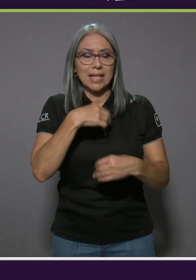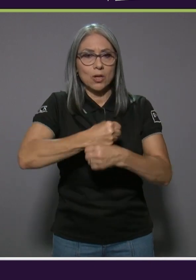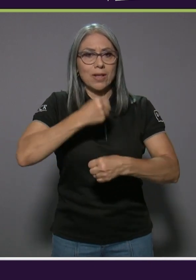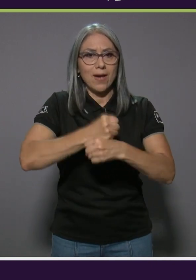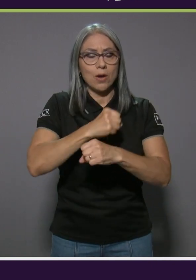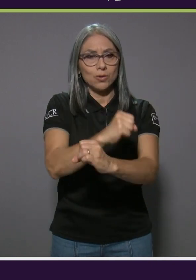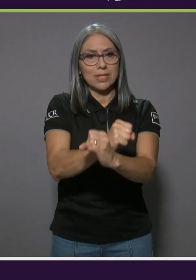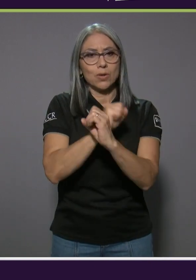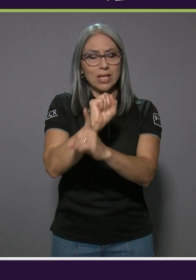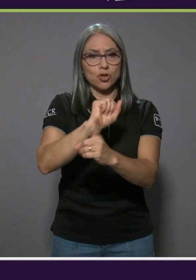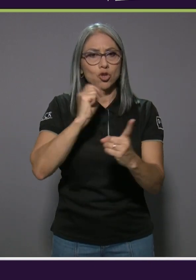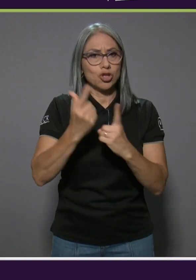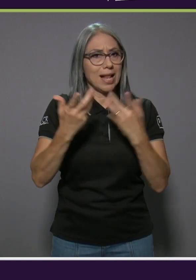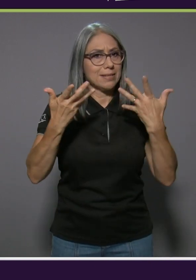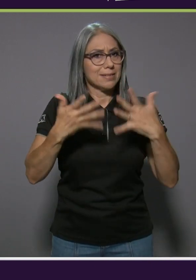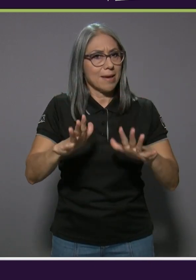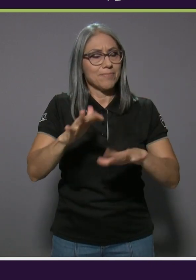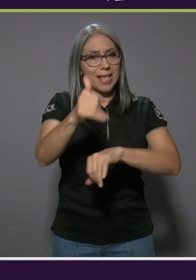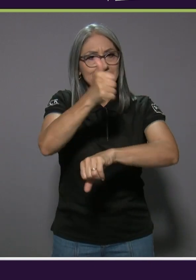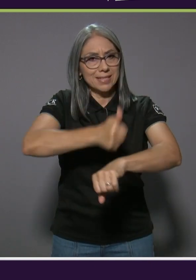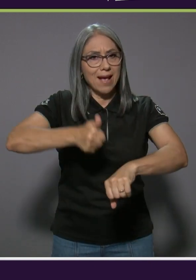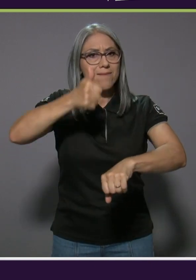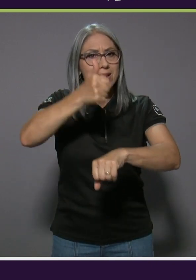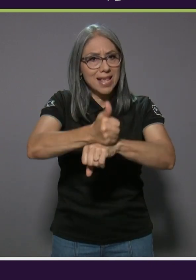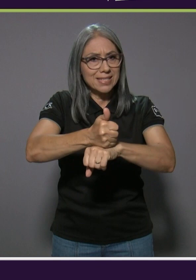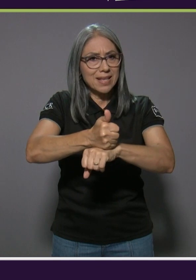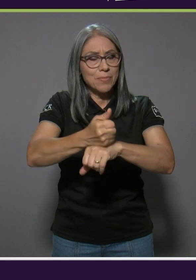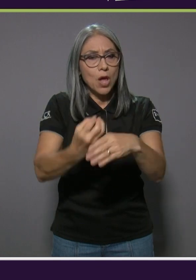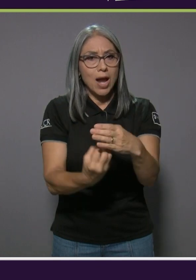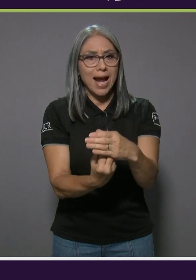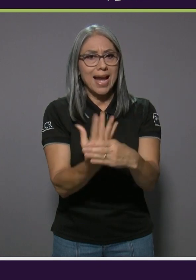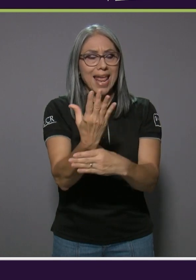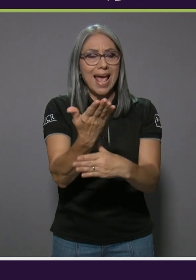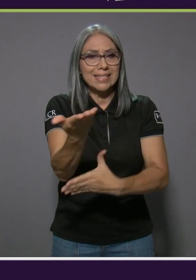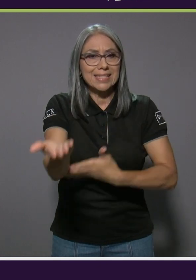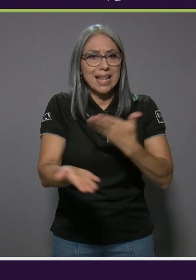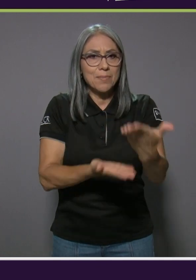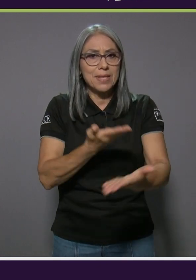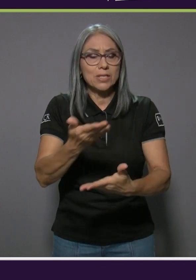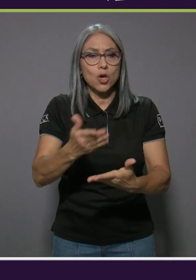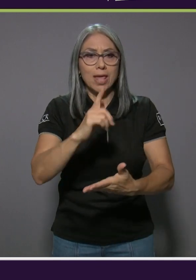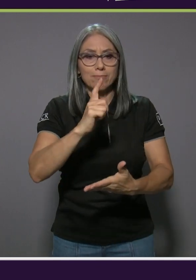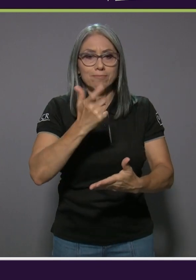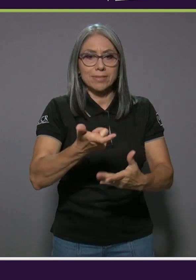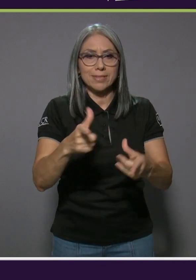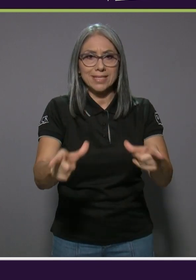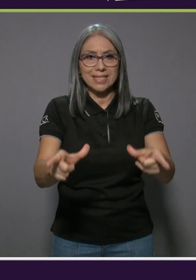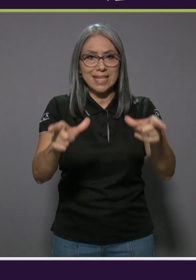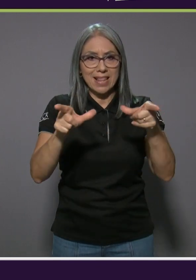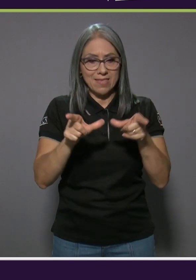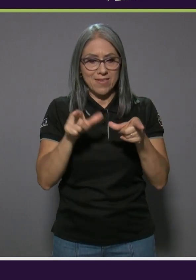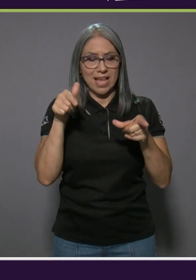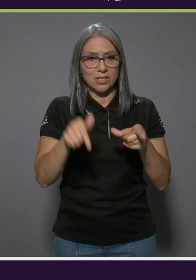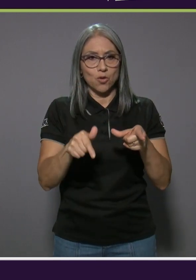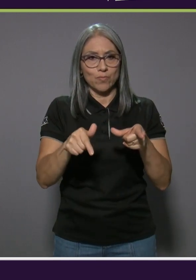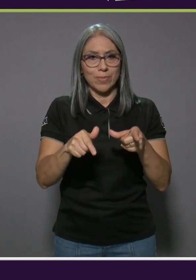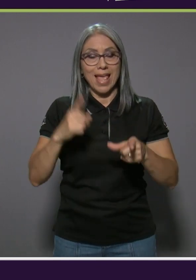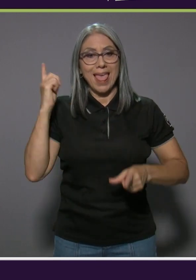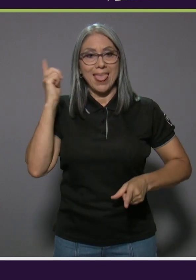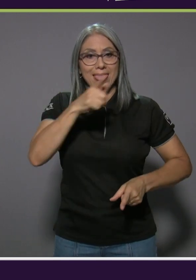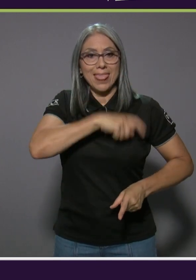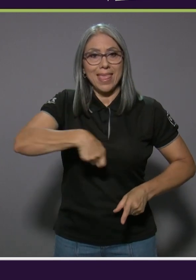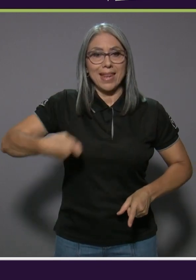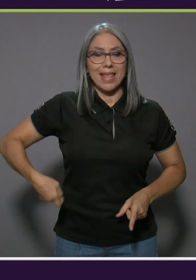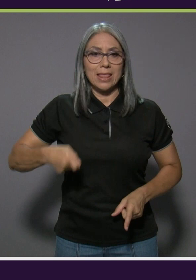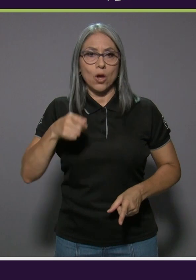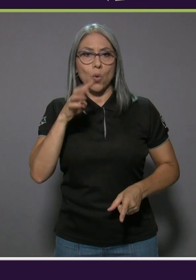Social, que establece o crea el servicio de certificación y que tiene como fin último este decreto